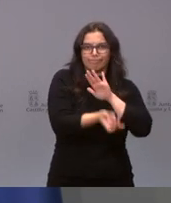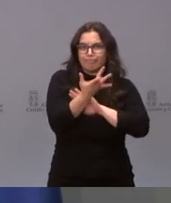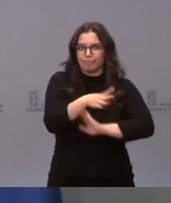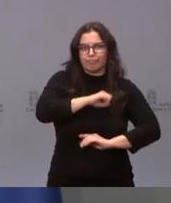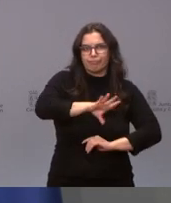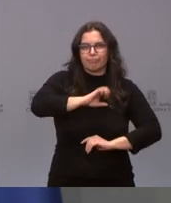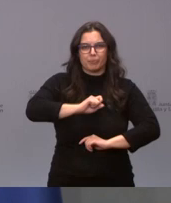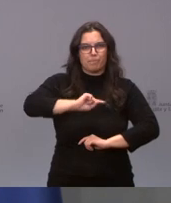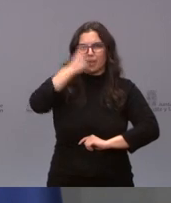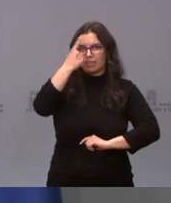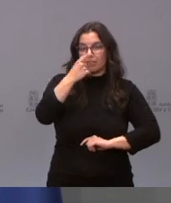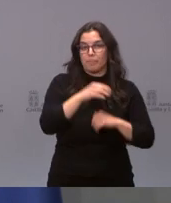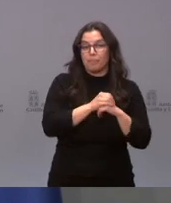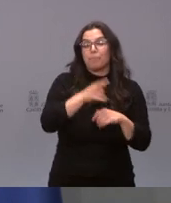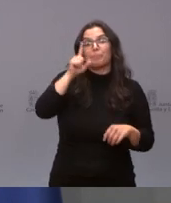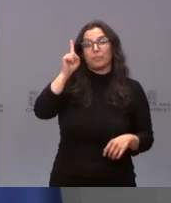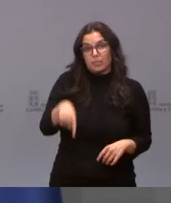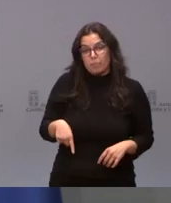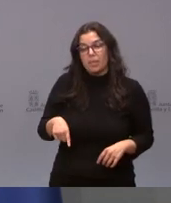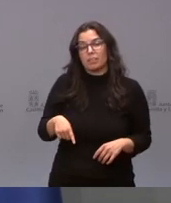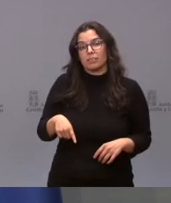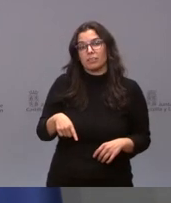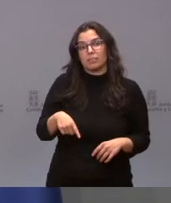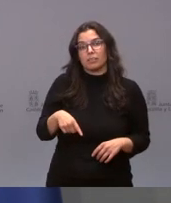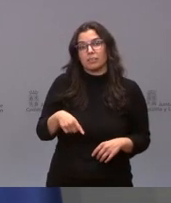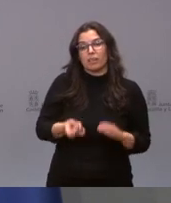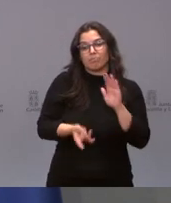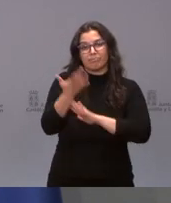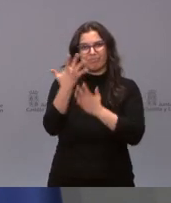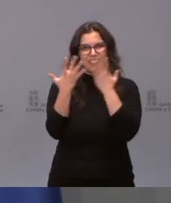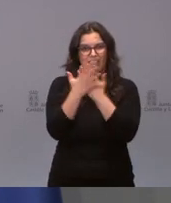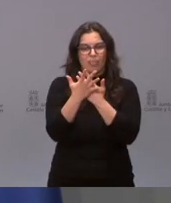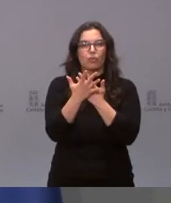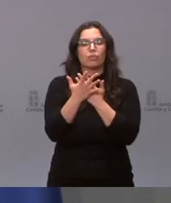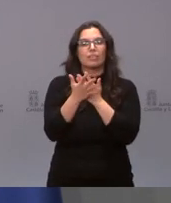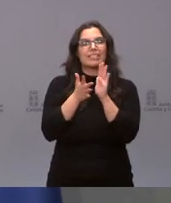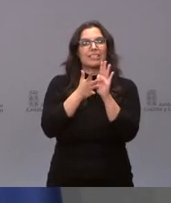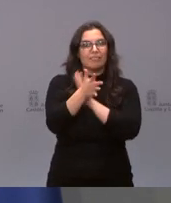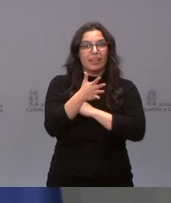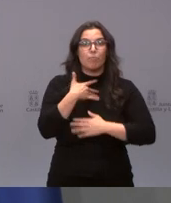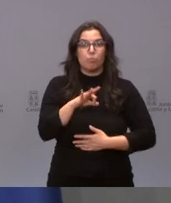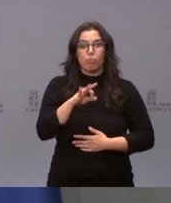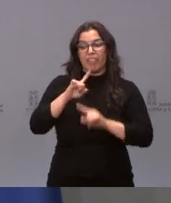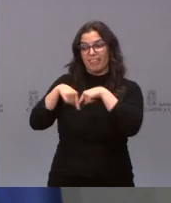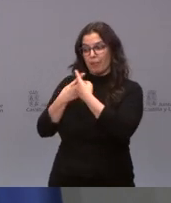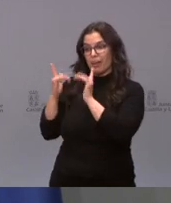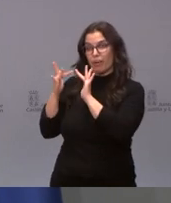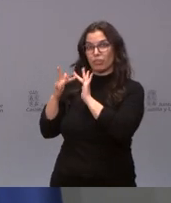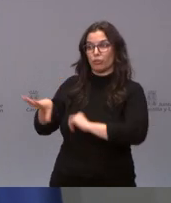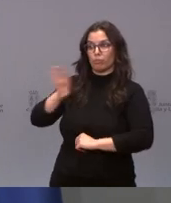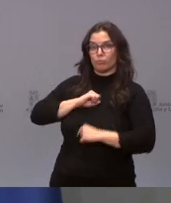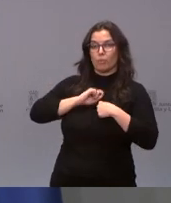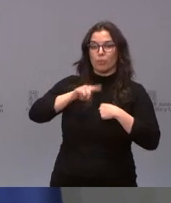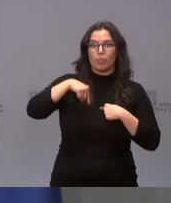de casos pero también están los brotes mixtos aquellos que pueden tener su origen intrafamiliar pero también